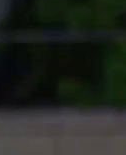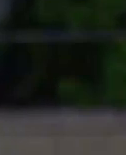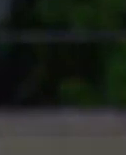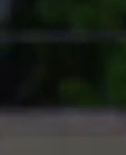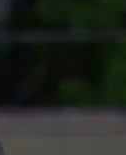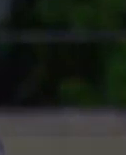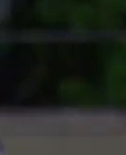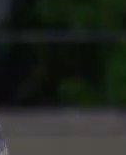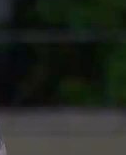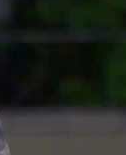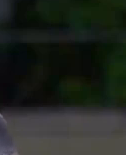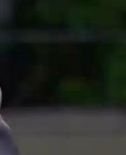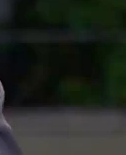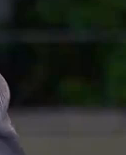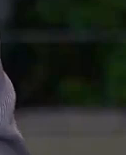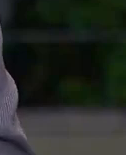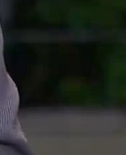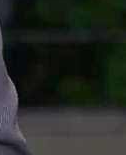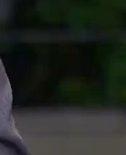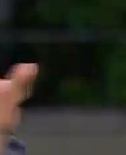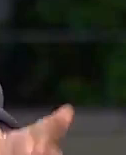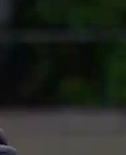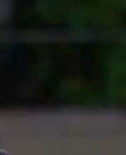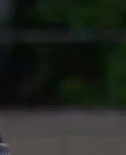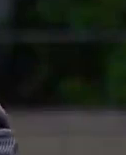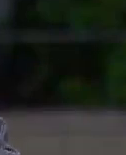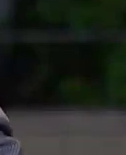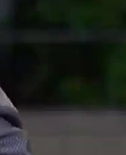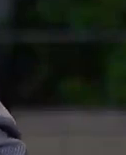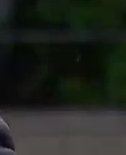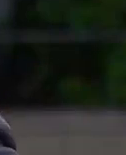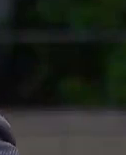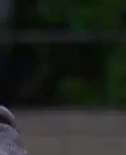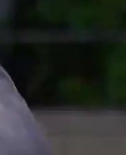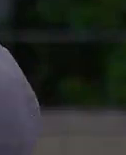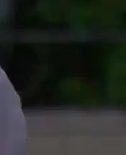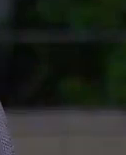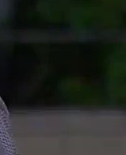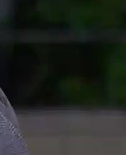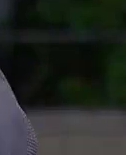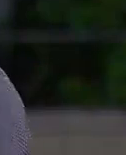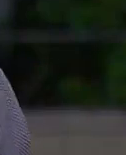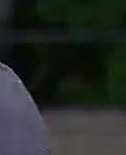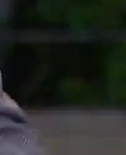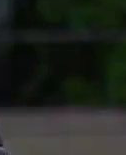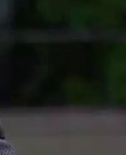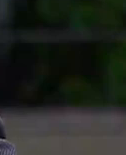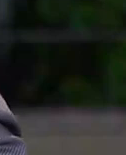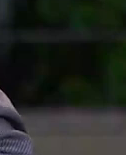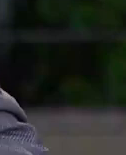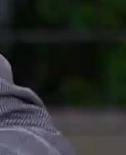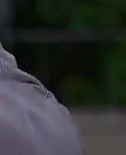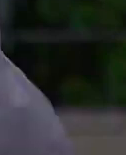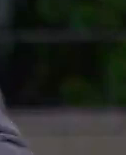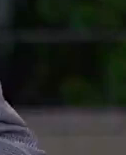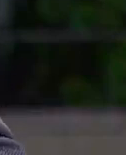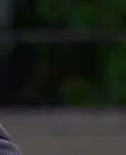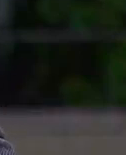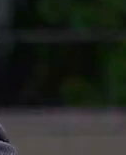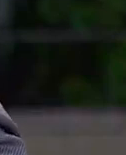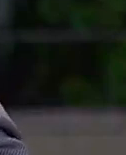metros cuadrados en el 2030, pero necesitamos 13 metros cuadrados. Así que esa será una gran apuesta,